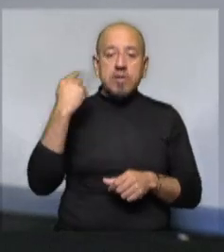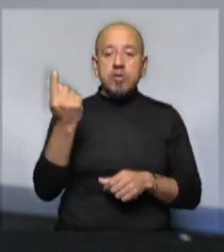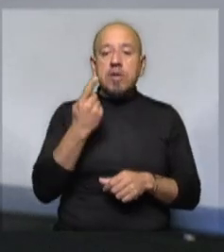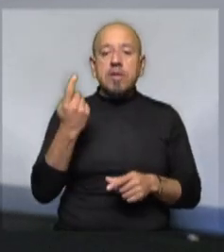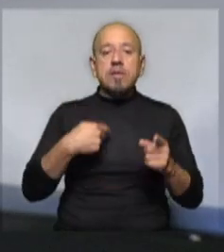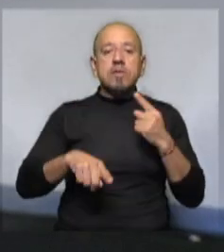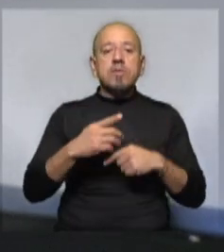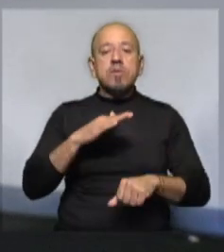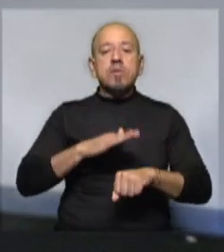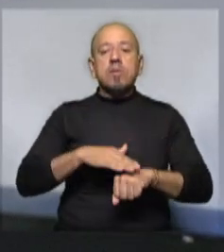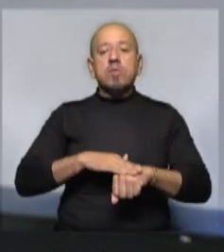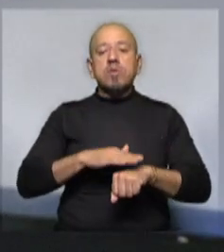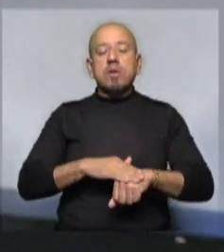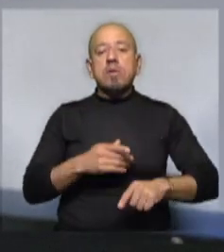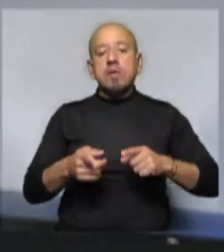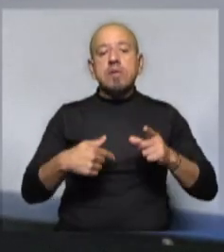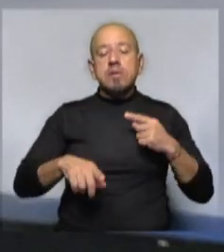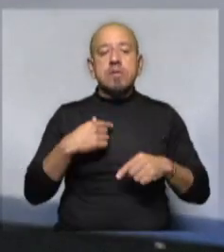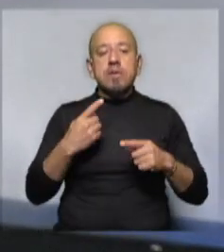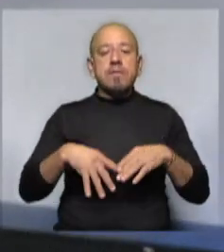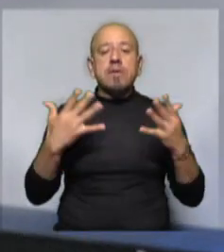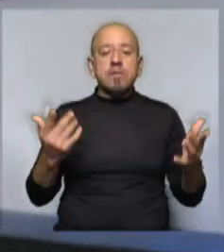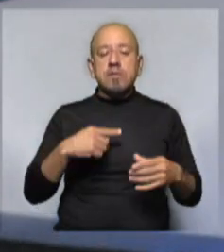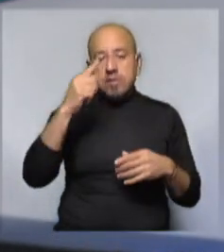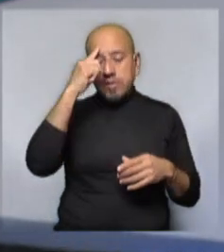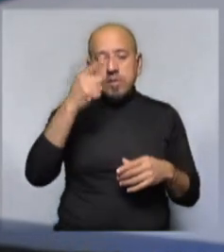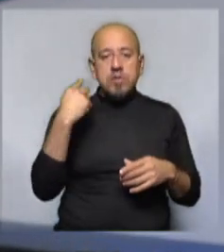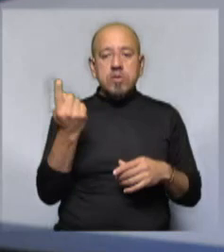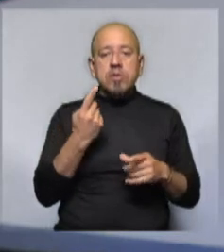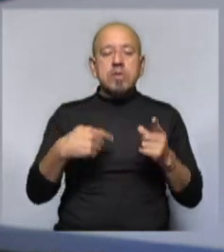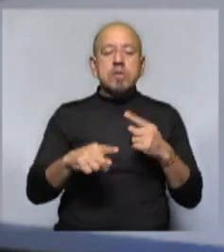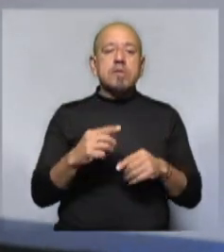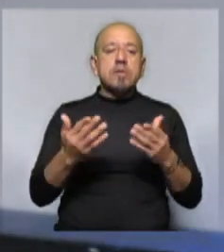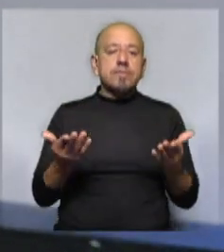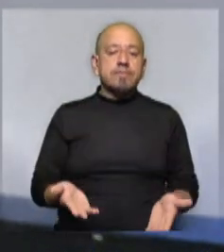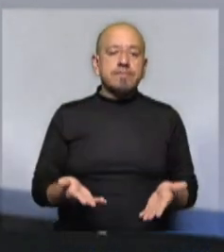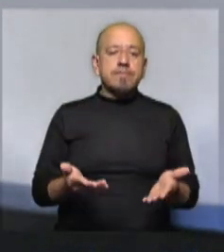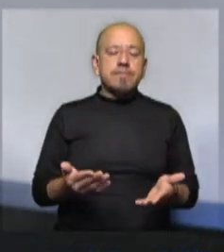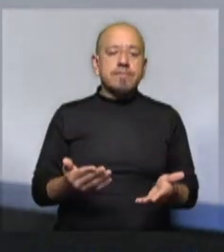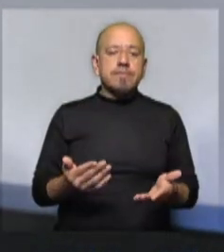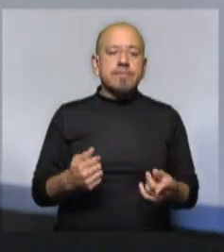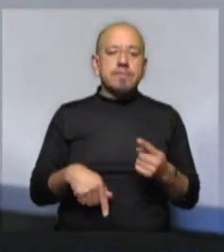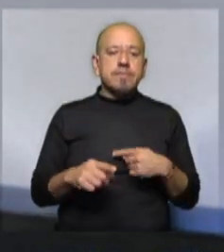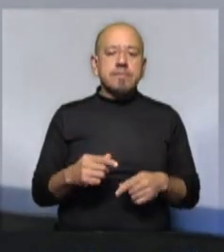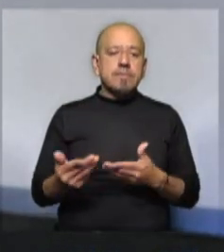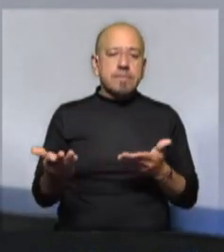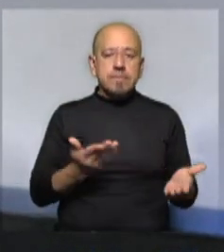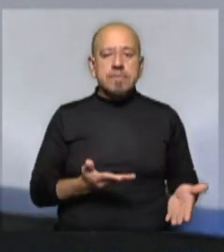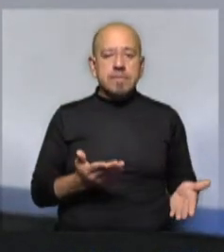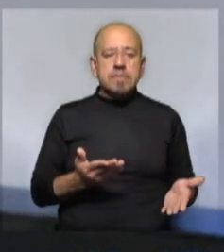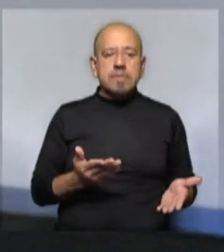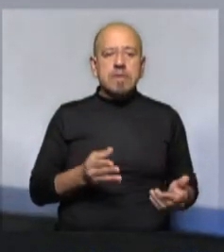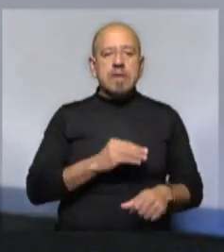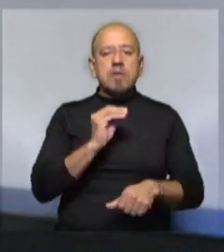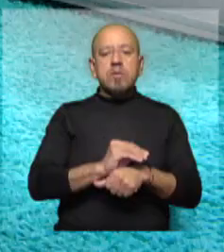uno de los responsables de uno de los festivales más importantes del mundo, de lo cual vamos a estar hablando. Y tenemos la bendición de que esté acá con nosotros, presentando nuestra ciudad